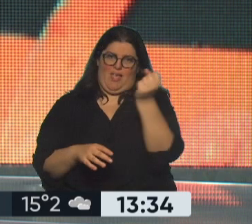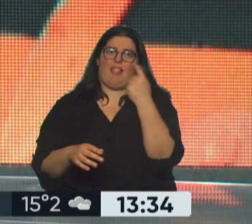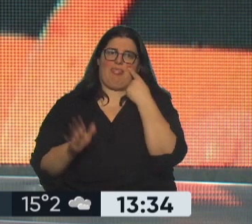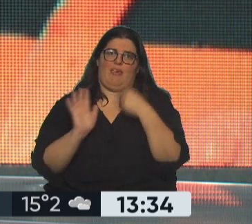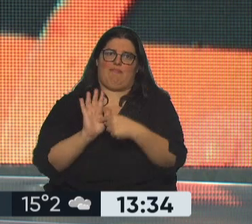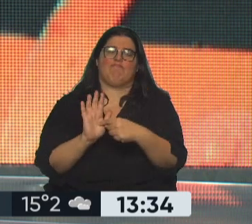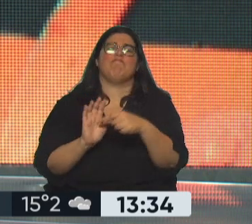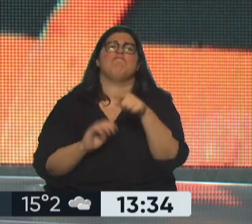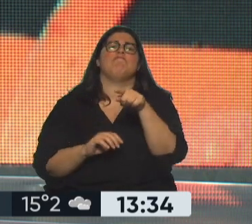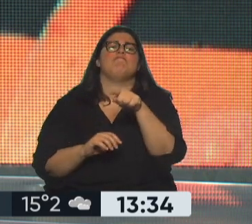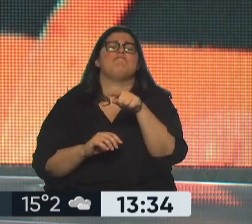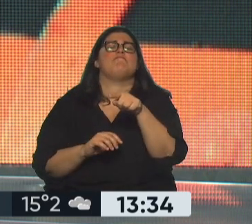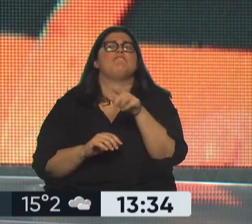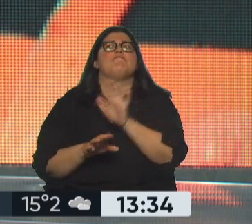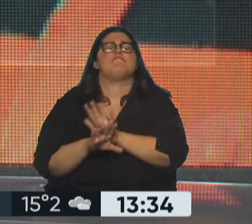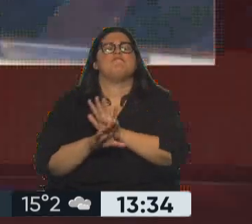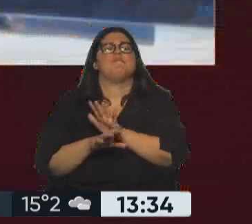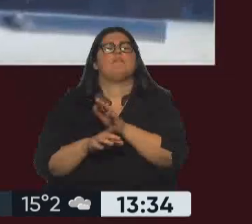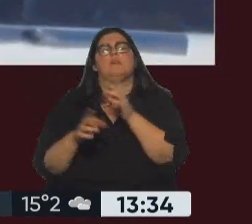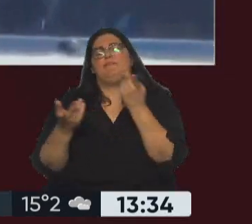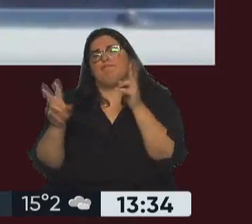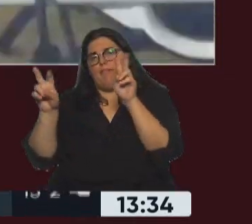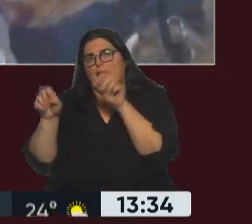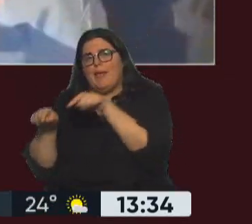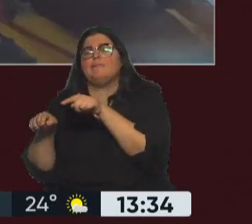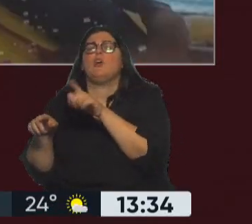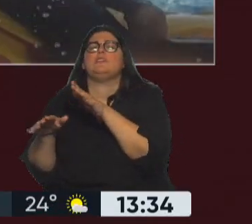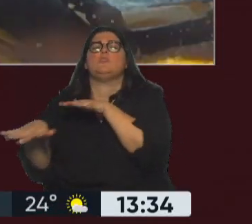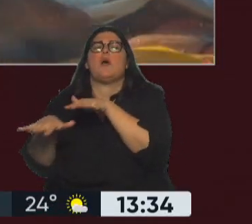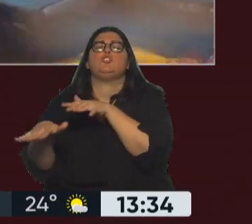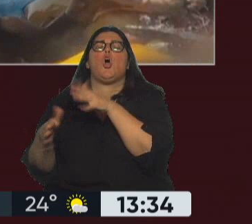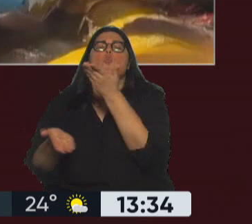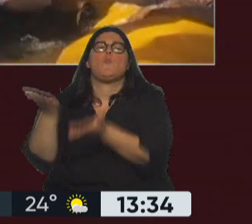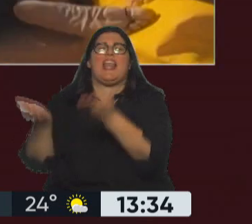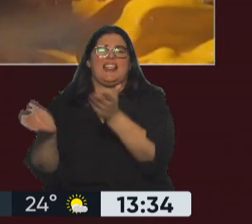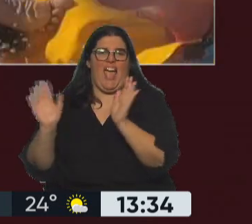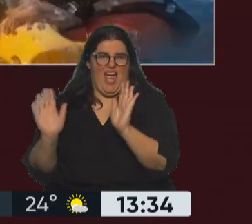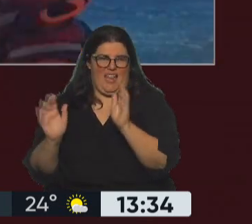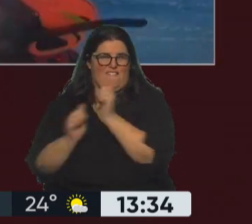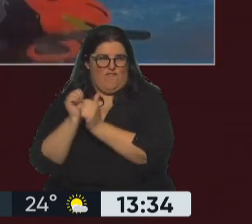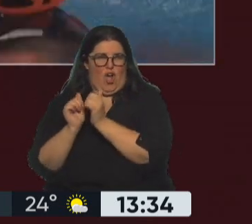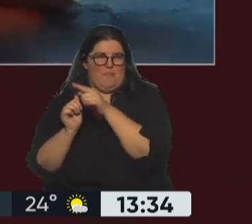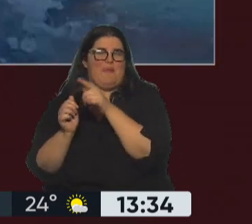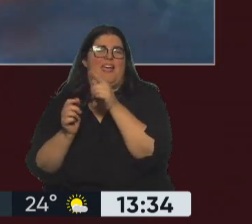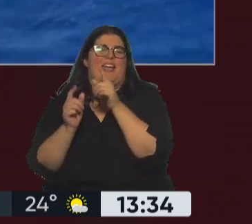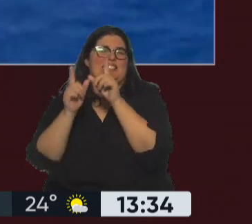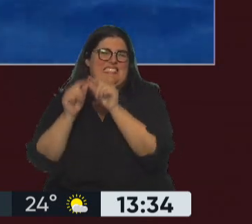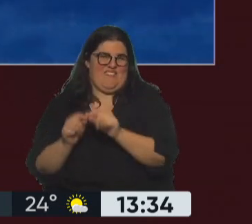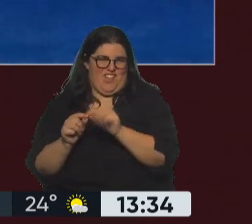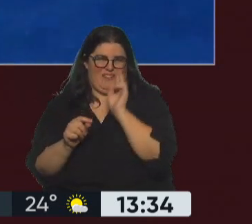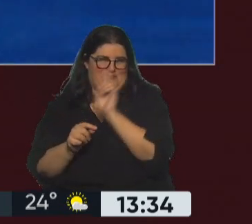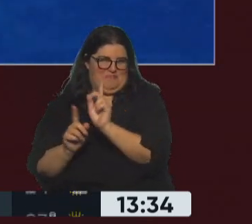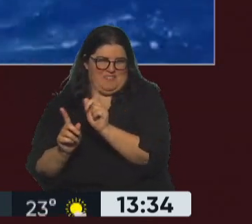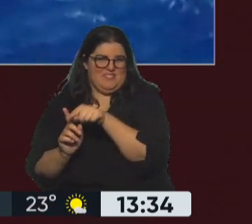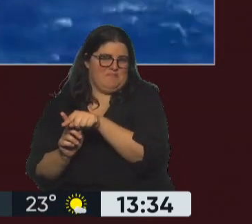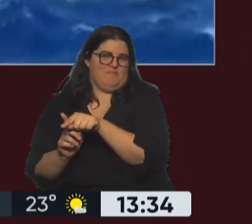es digamos, por un lado, la situación humanitaria, lo mencionabas muy bien, tanto en el informe como en las cifras que vos acababas